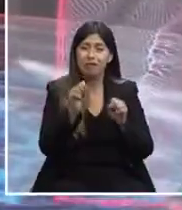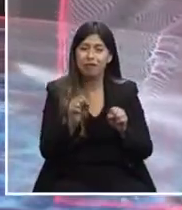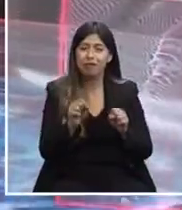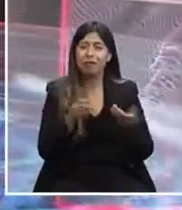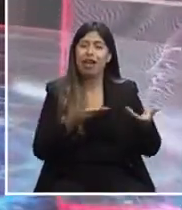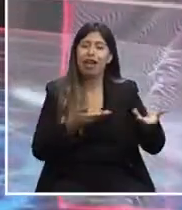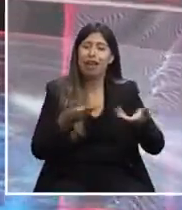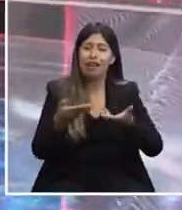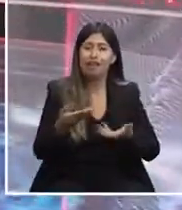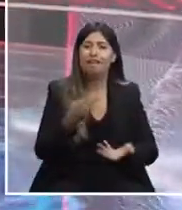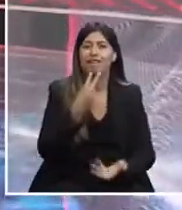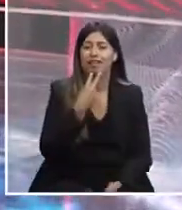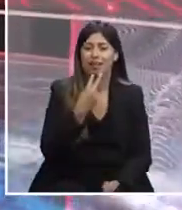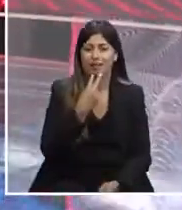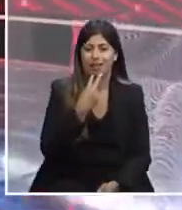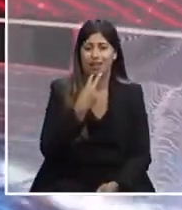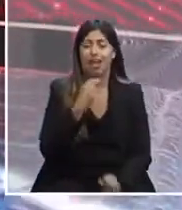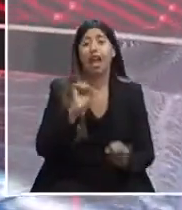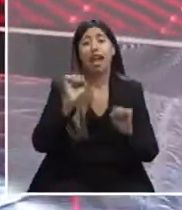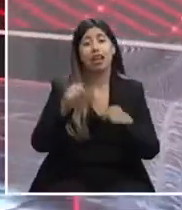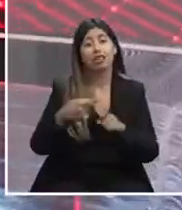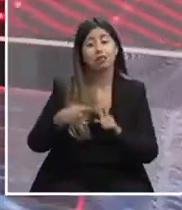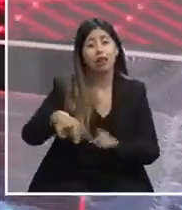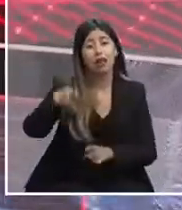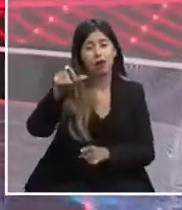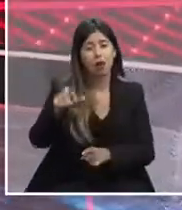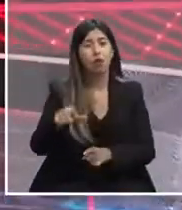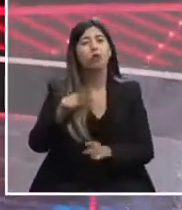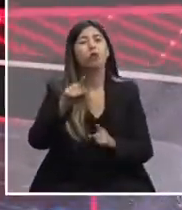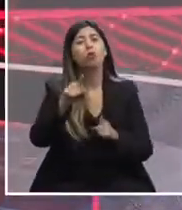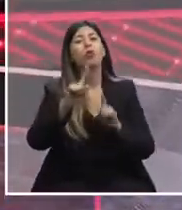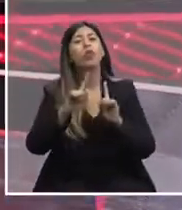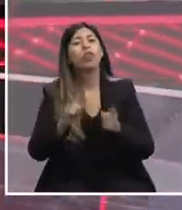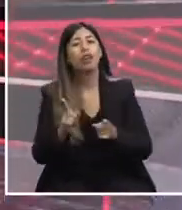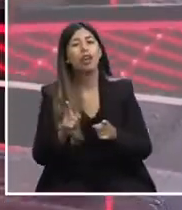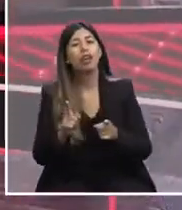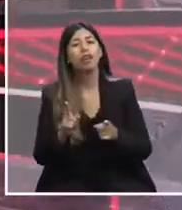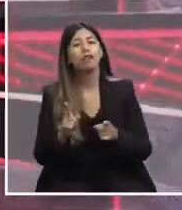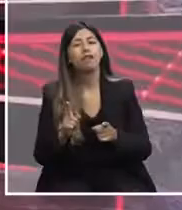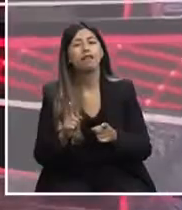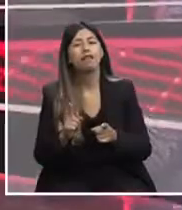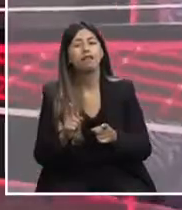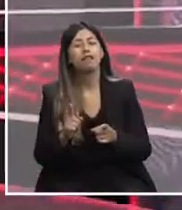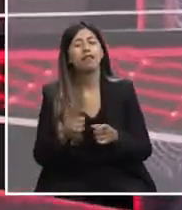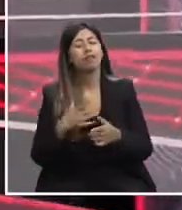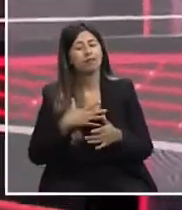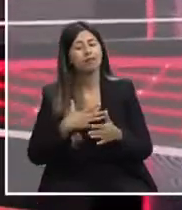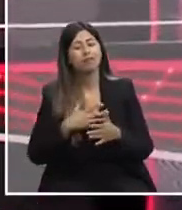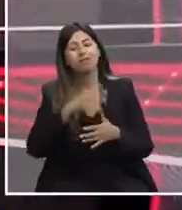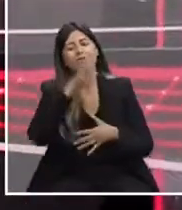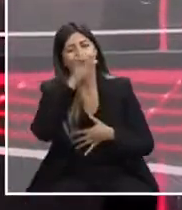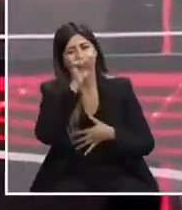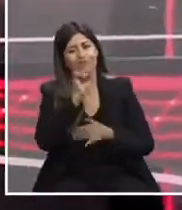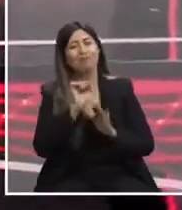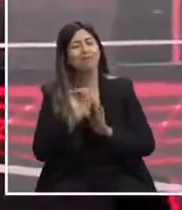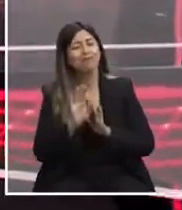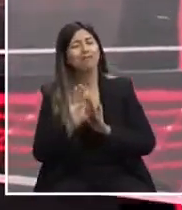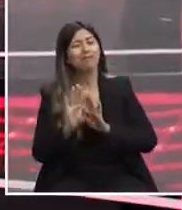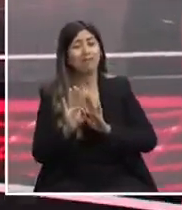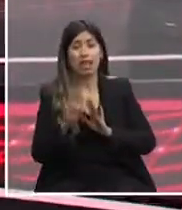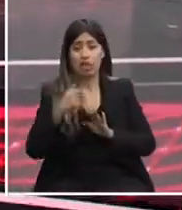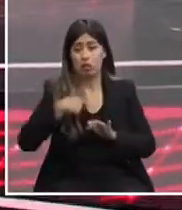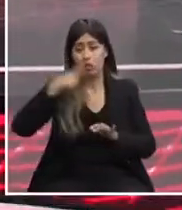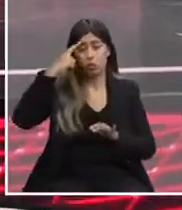convivir, aceptar al otro, tienes que ceder un poco en aquellas convicciones que tú